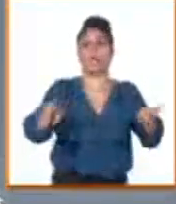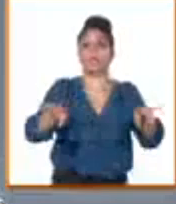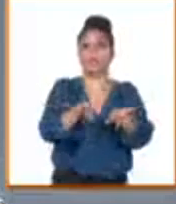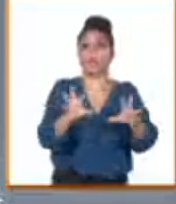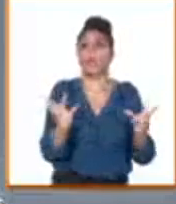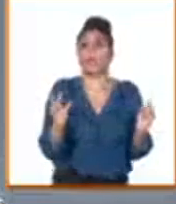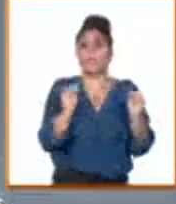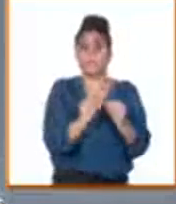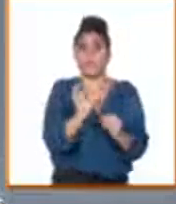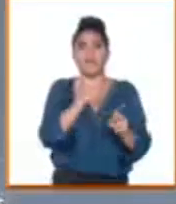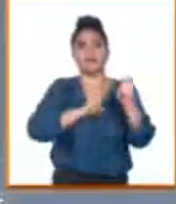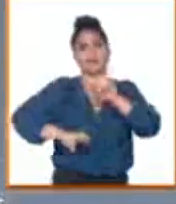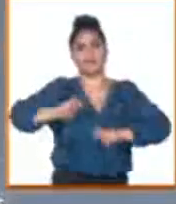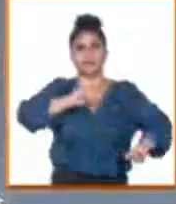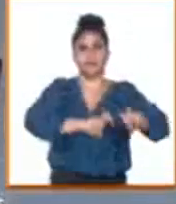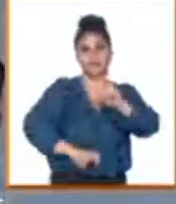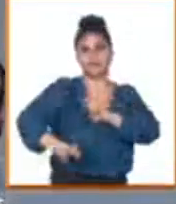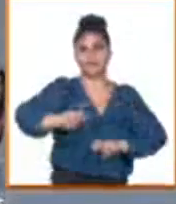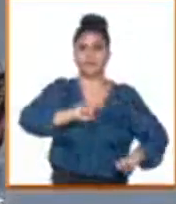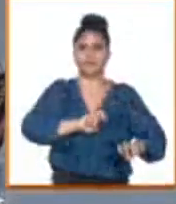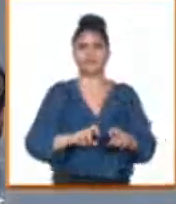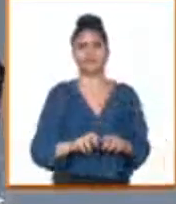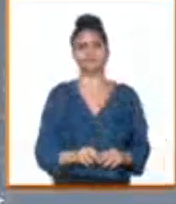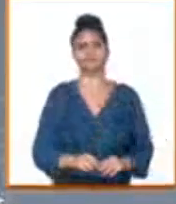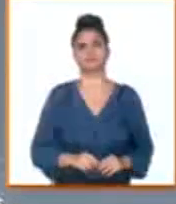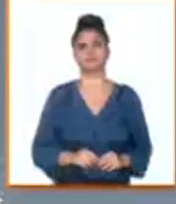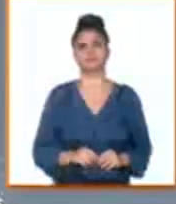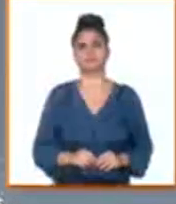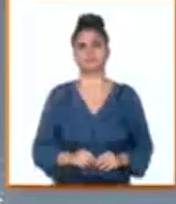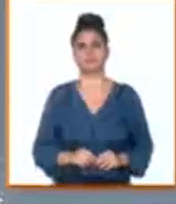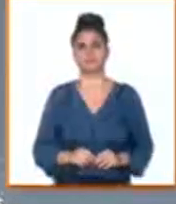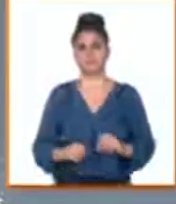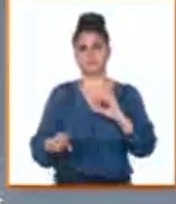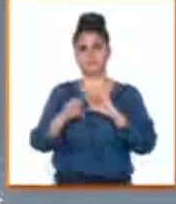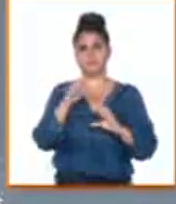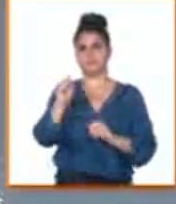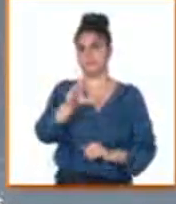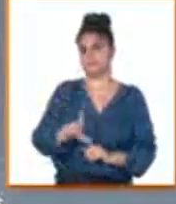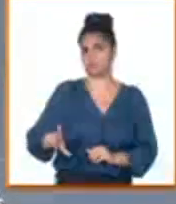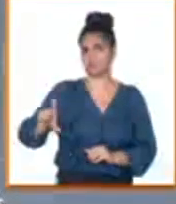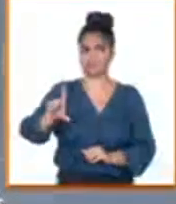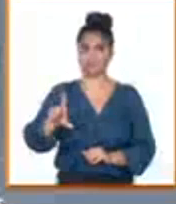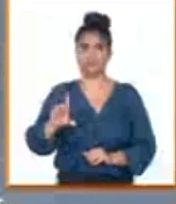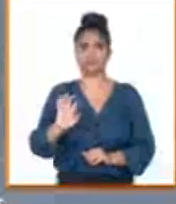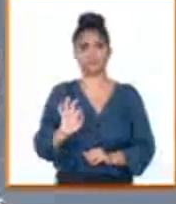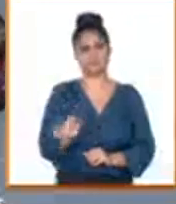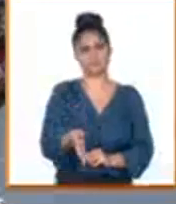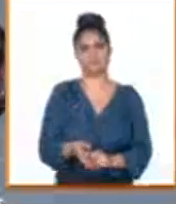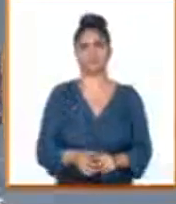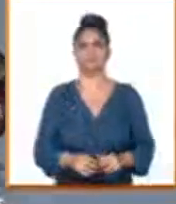nosotros podemos entrar dentro de la innovación social, y eso tenemos que hacerlo. Y por tanto, hay que